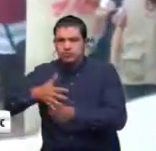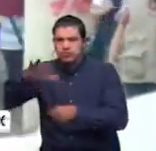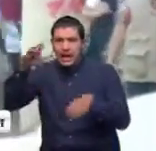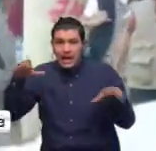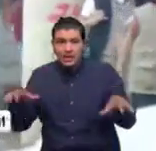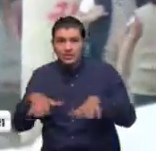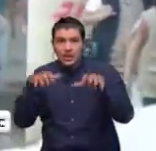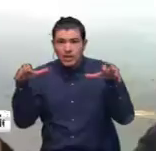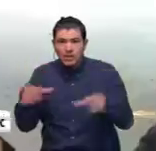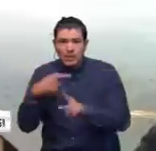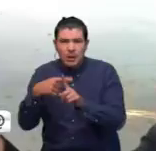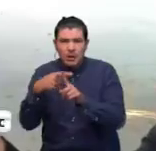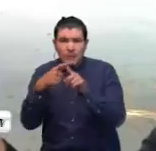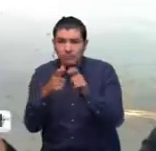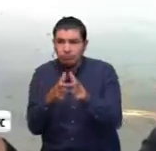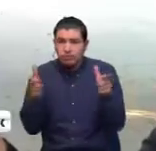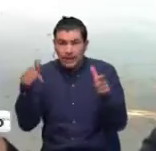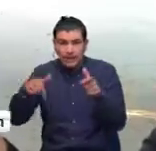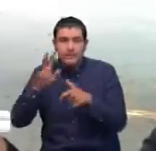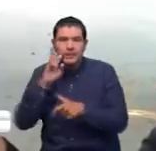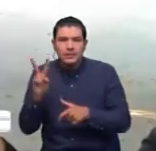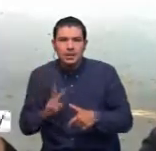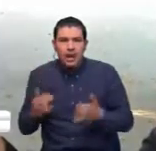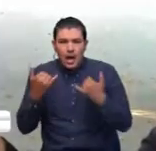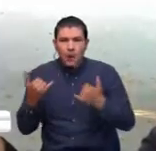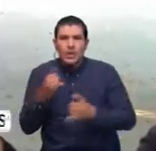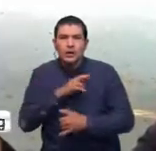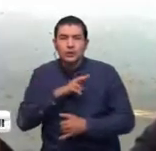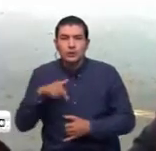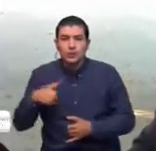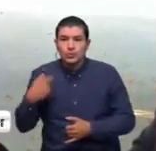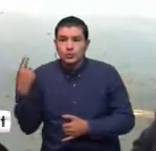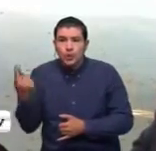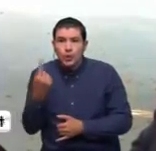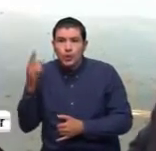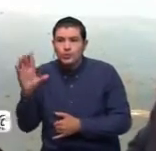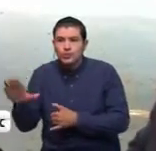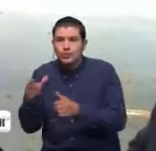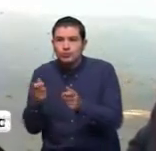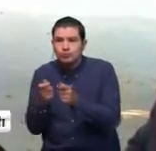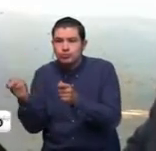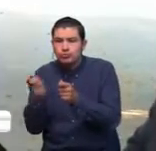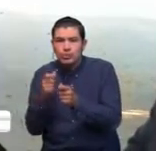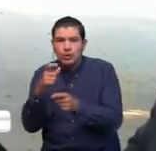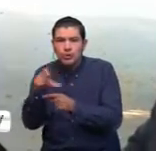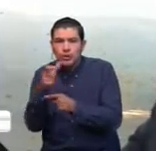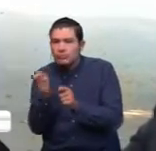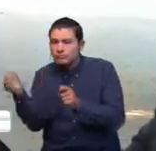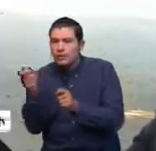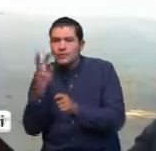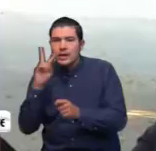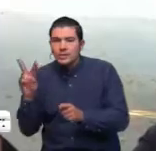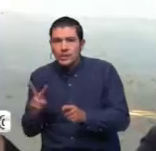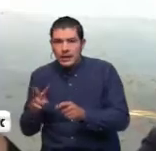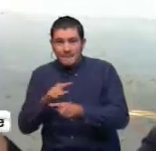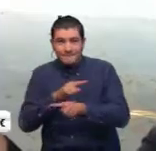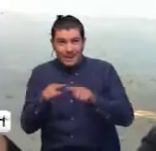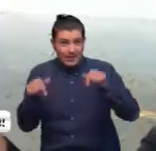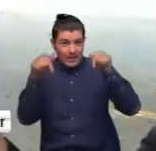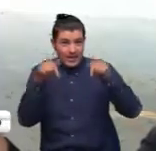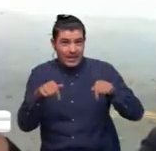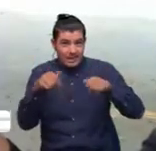pueden multiplicar en Venezuela. Lo que hemos vivido hasta ahora ha sido en la frontera, pero en el resto del país, que ha estado en expectativa, puede